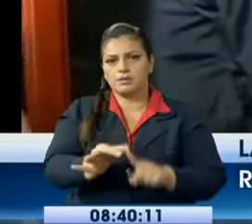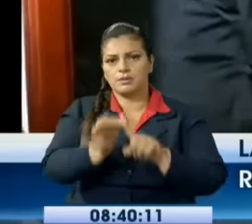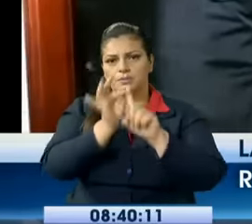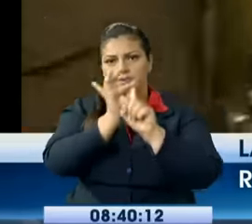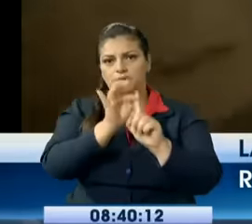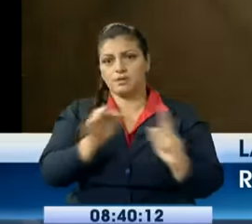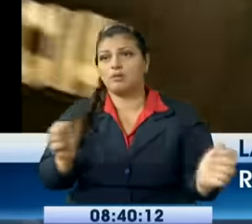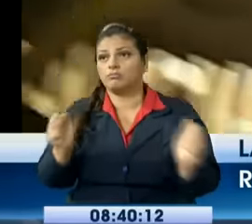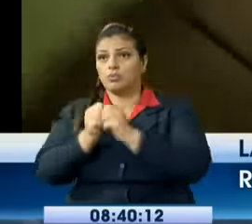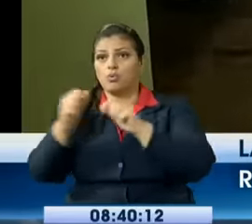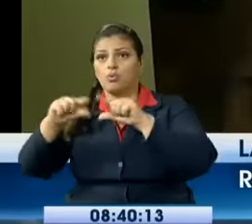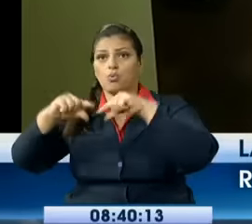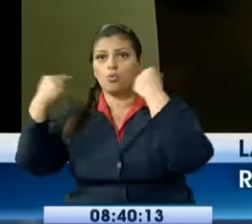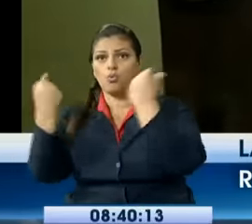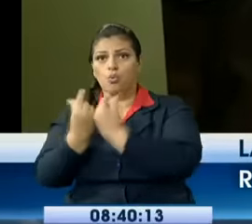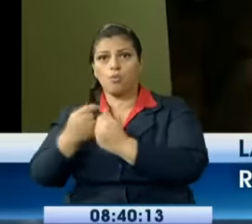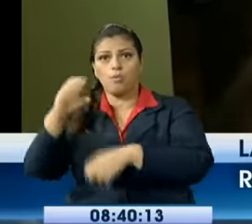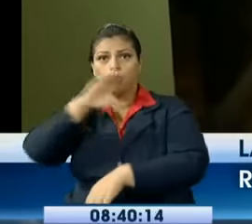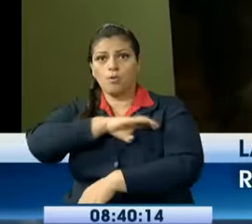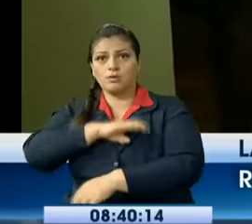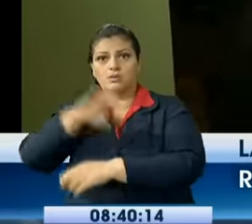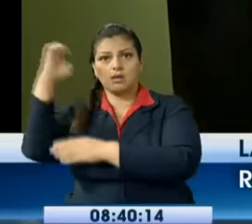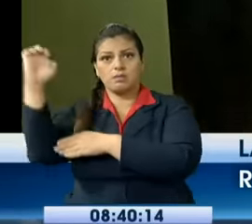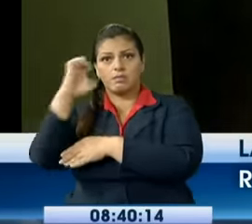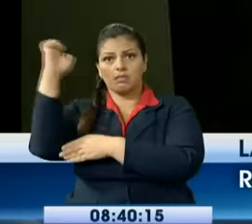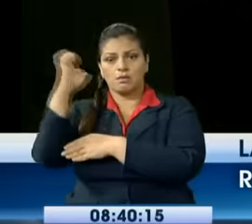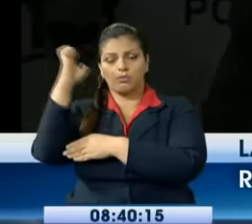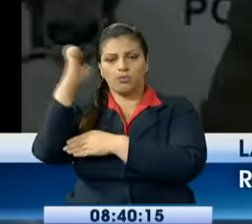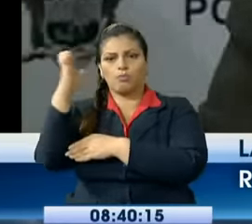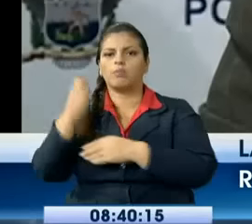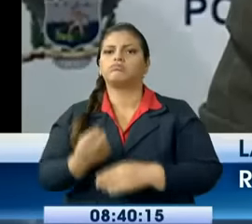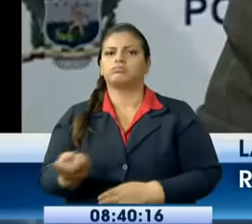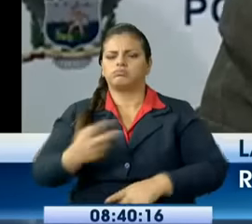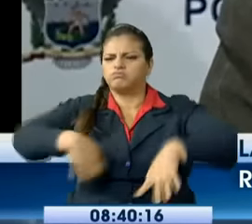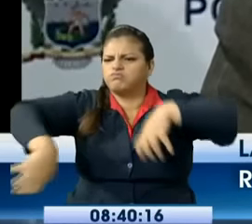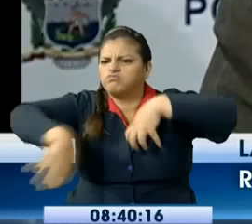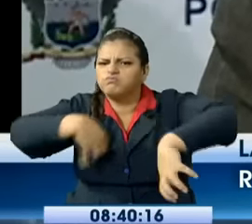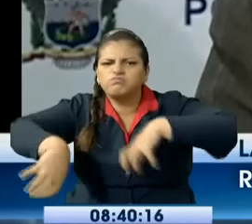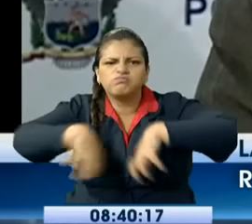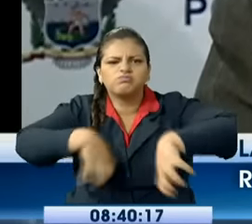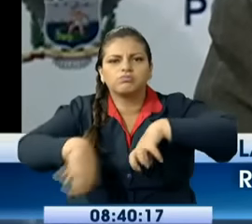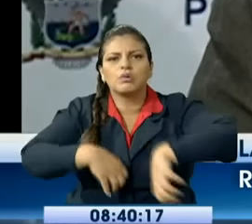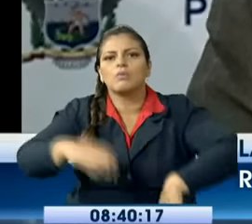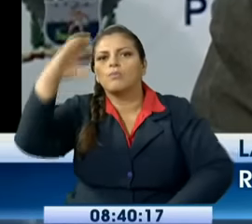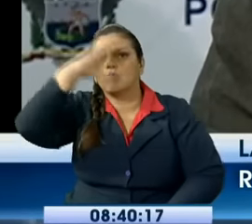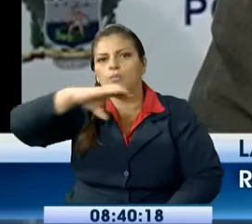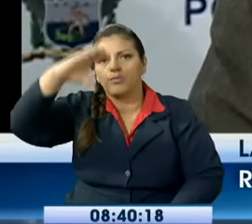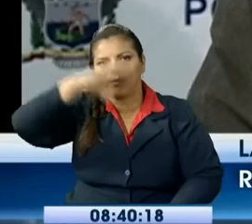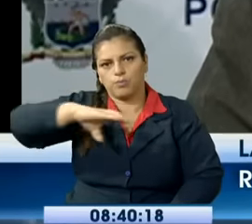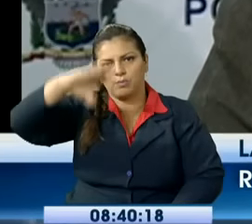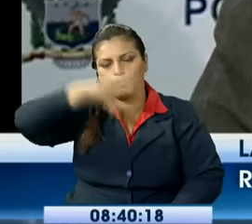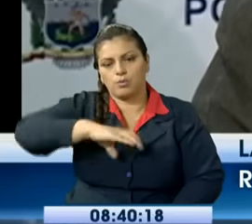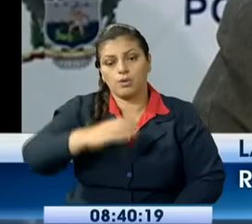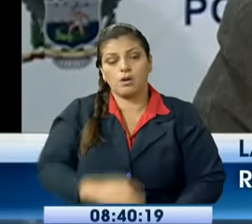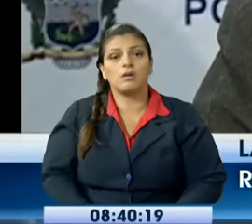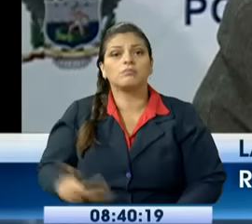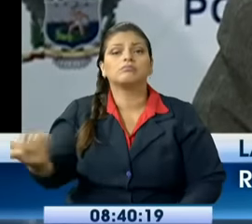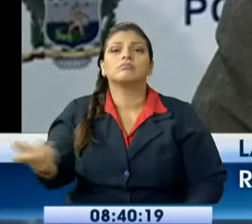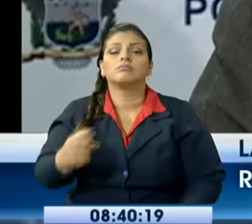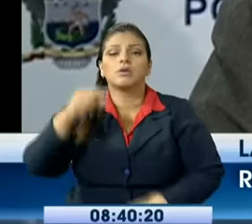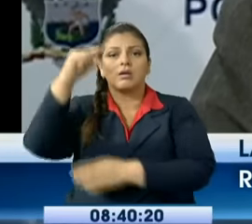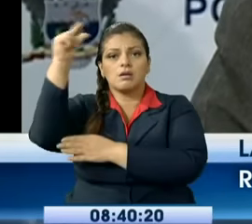europea, se aprehendió a un ciudadano de nacionalidad italiana. Tiene una solicitud de aprehensión internacional